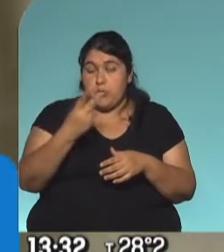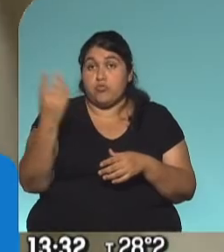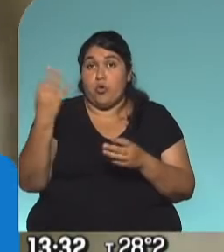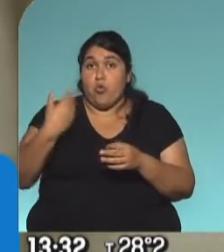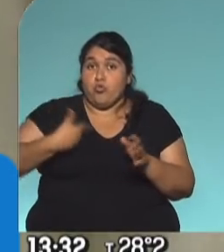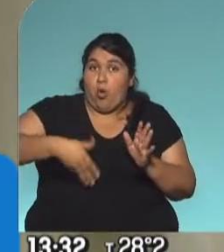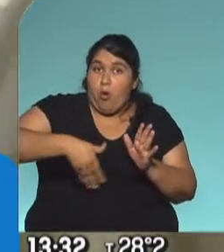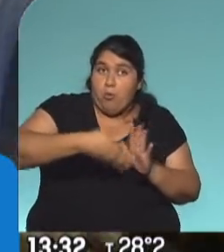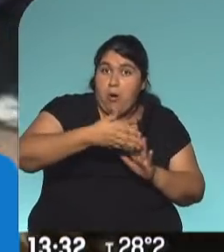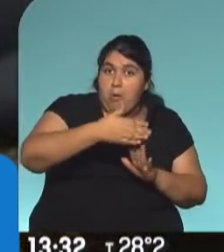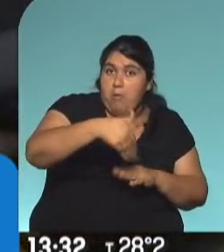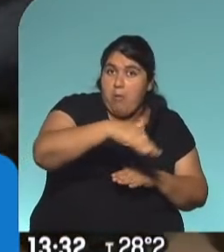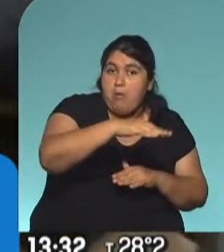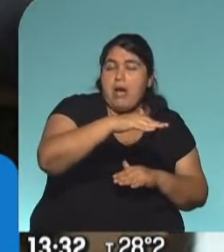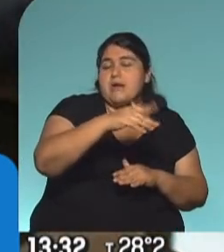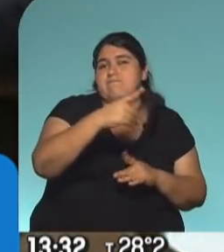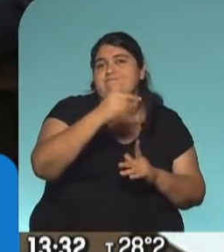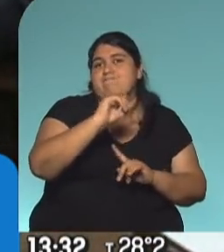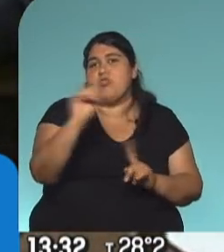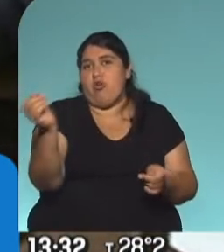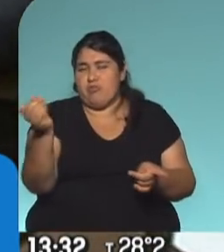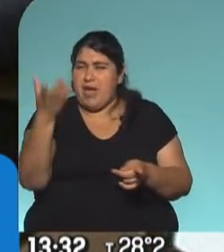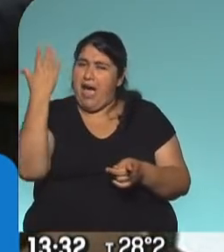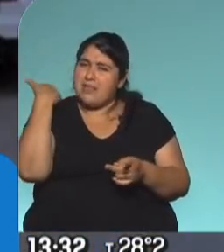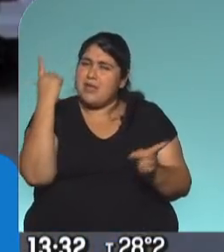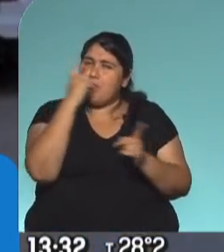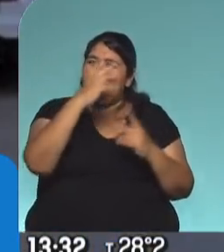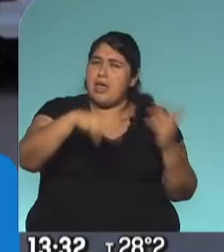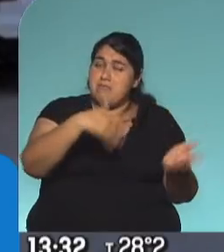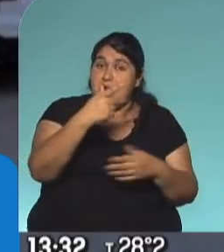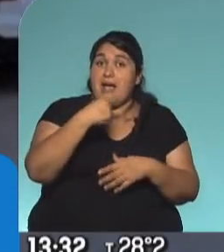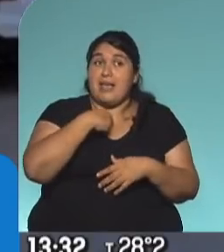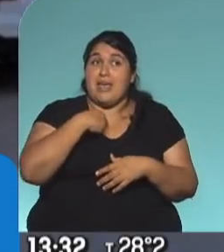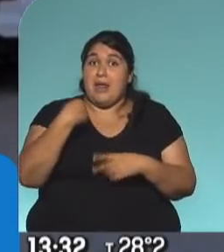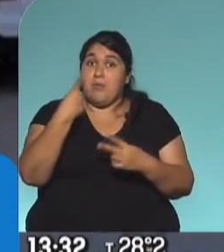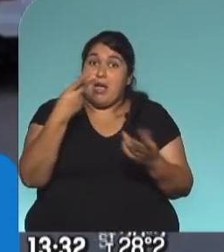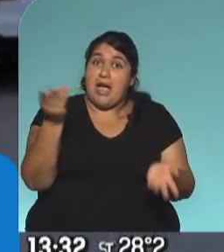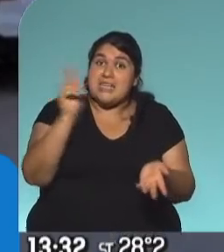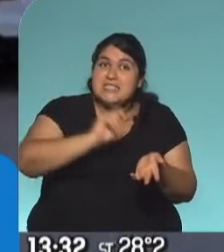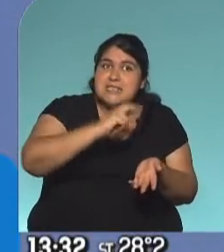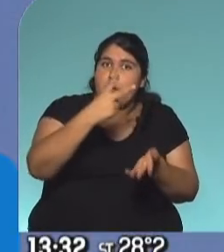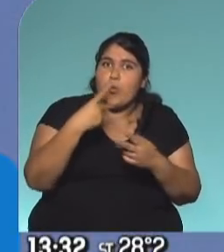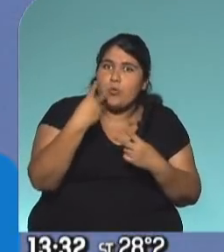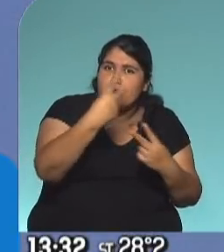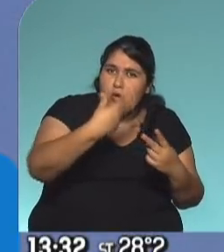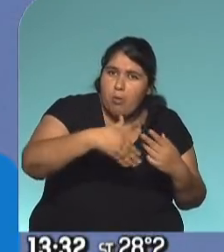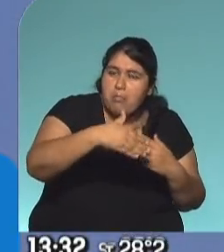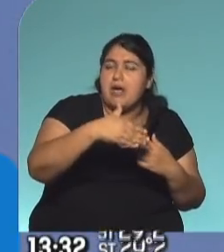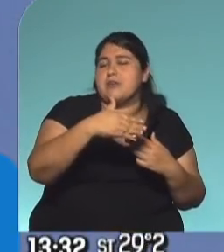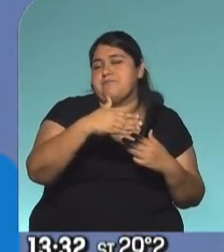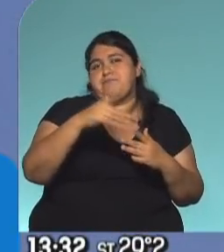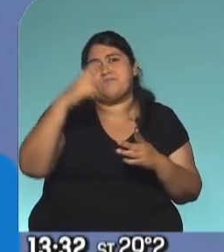fue el conflicto Estados Unidos, Irak, Yemen, quiso volver después. Recuerden que ahí el Vaticano estuvo